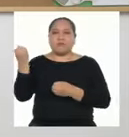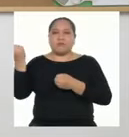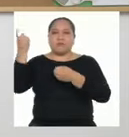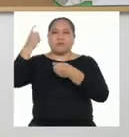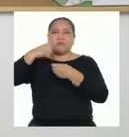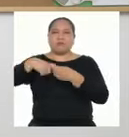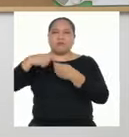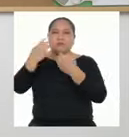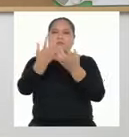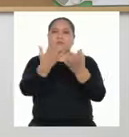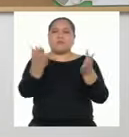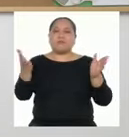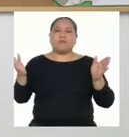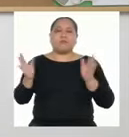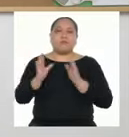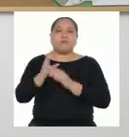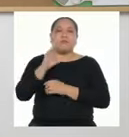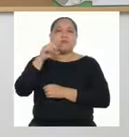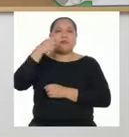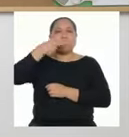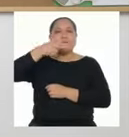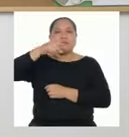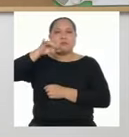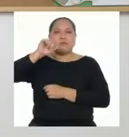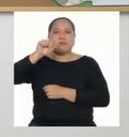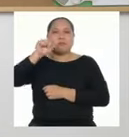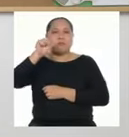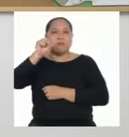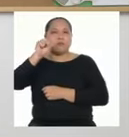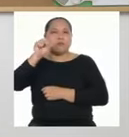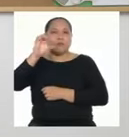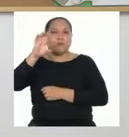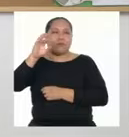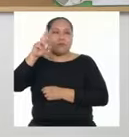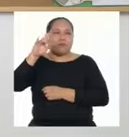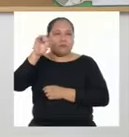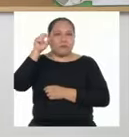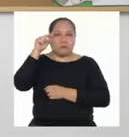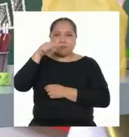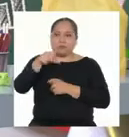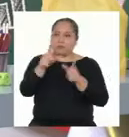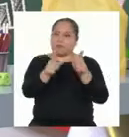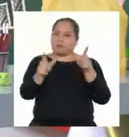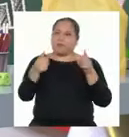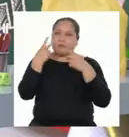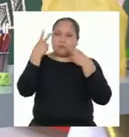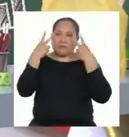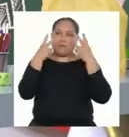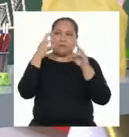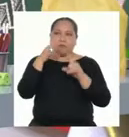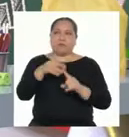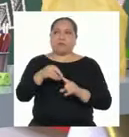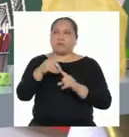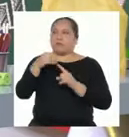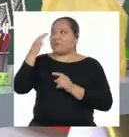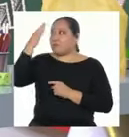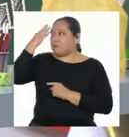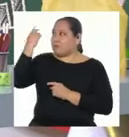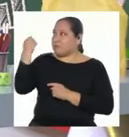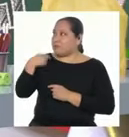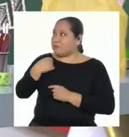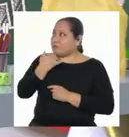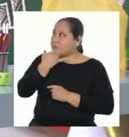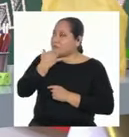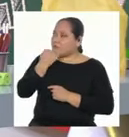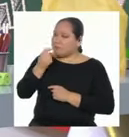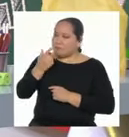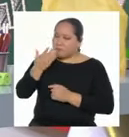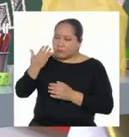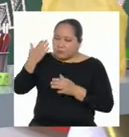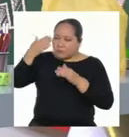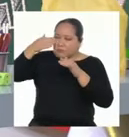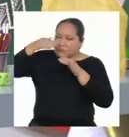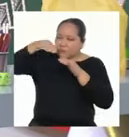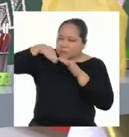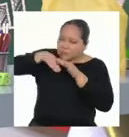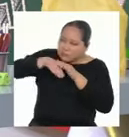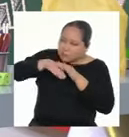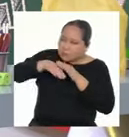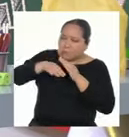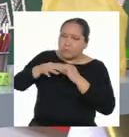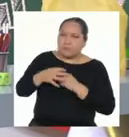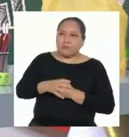Parque Nacional del Huascarán, otro centro de visitas muy especial. ¿Sabe lo que pasó cuando estaba a punto de